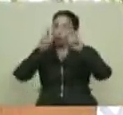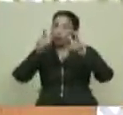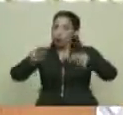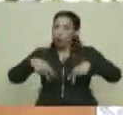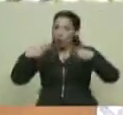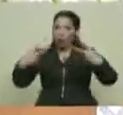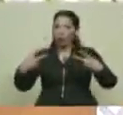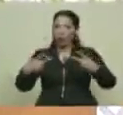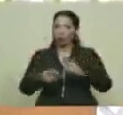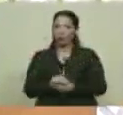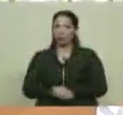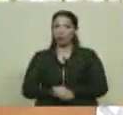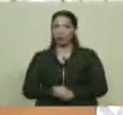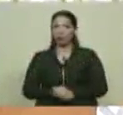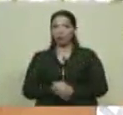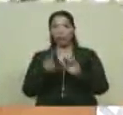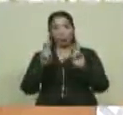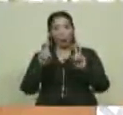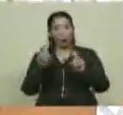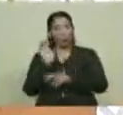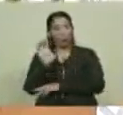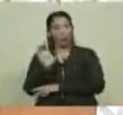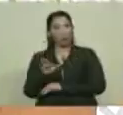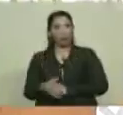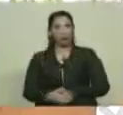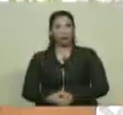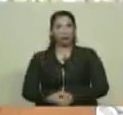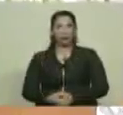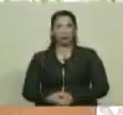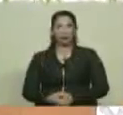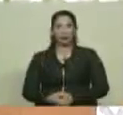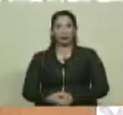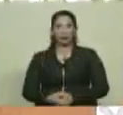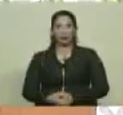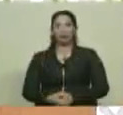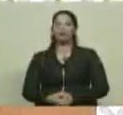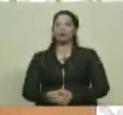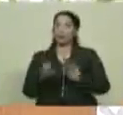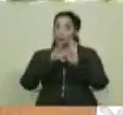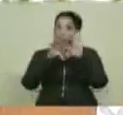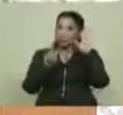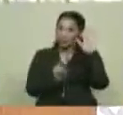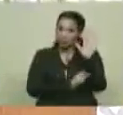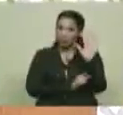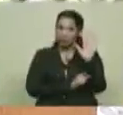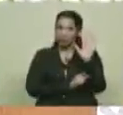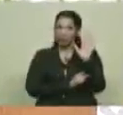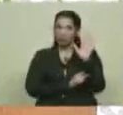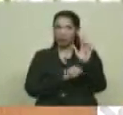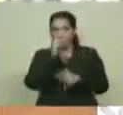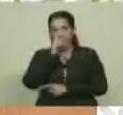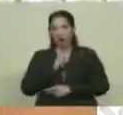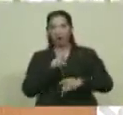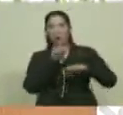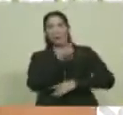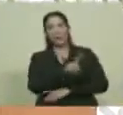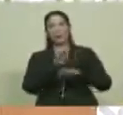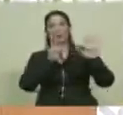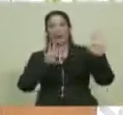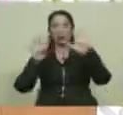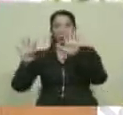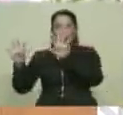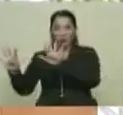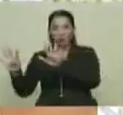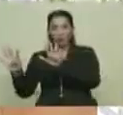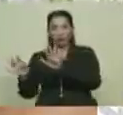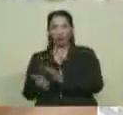Estado para una nueva patria. Y de ahí que salió esta constitución del año 99, votada